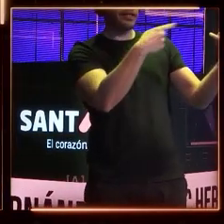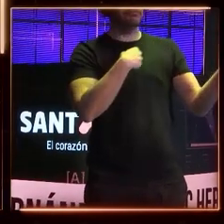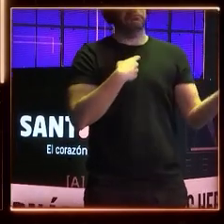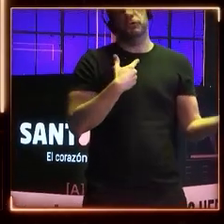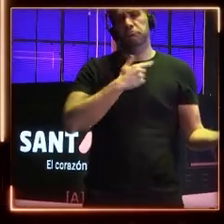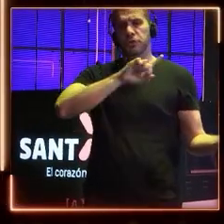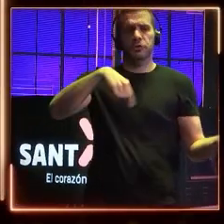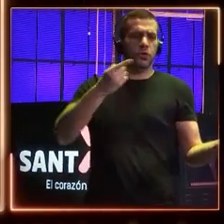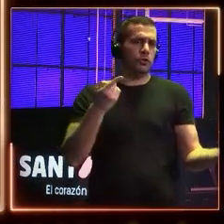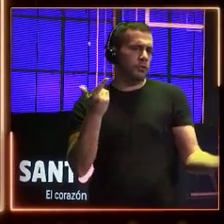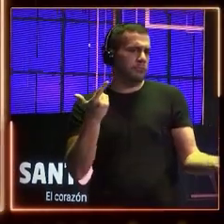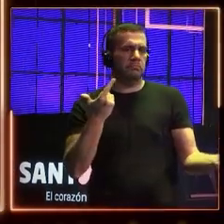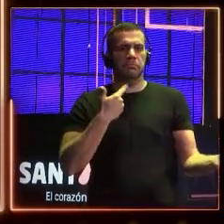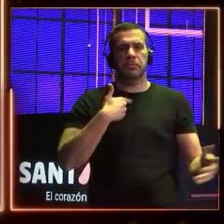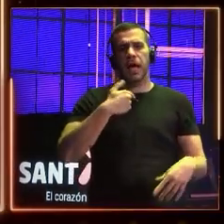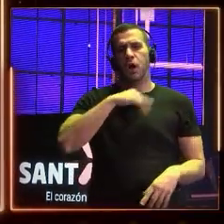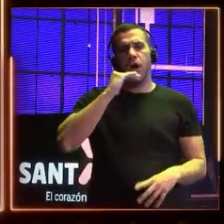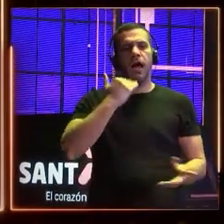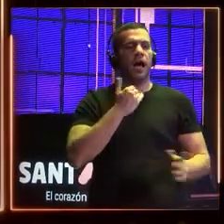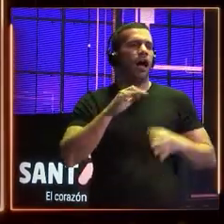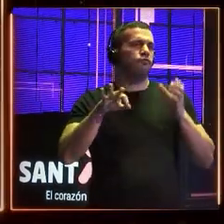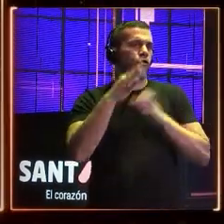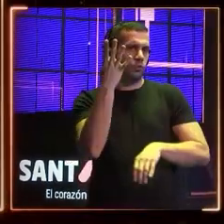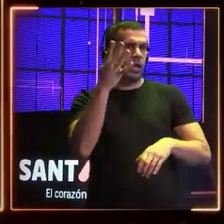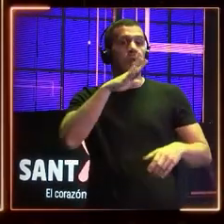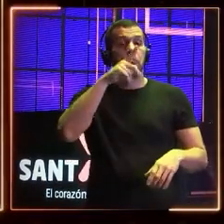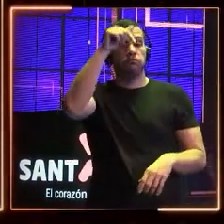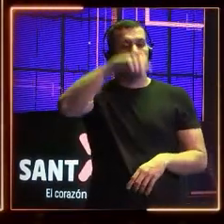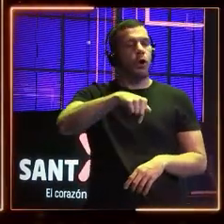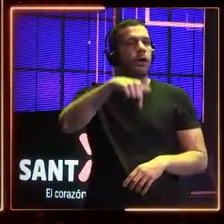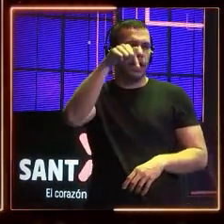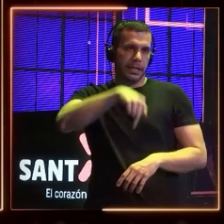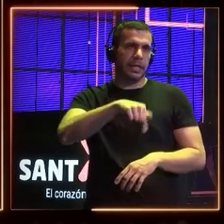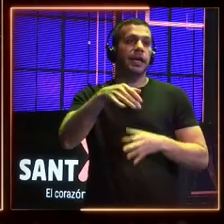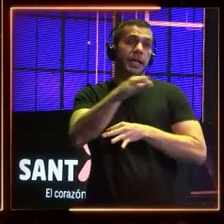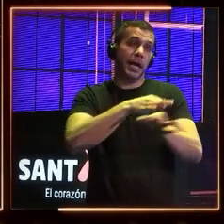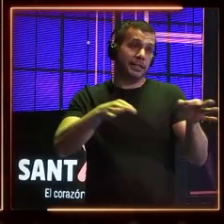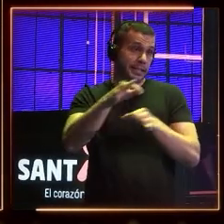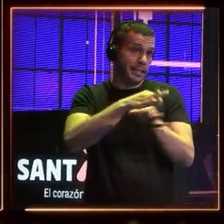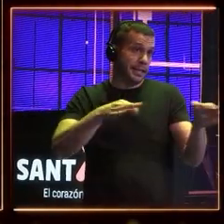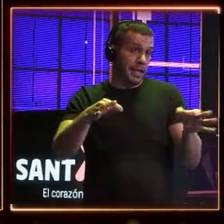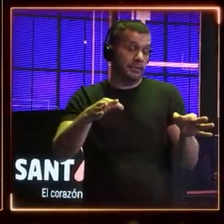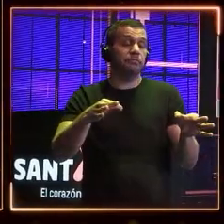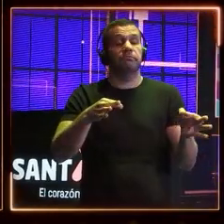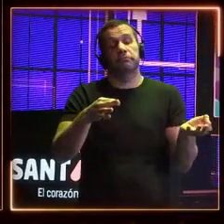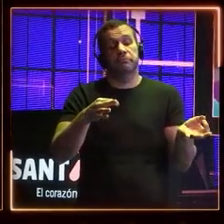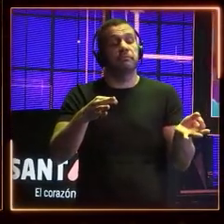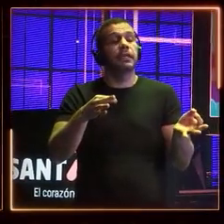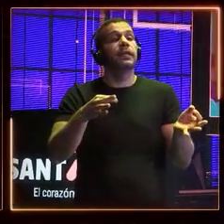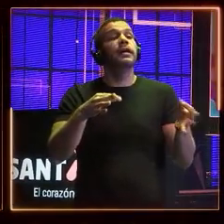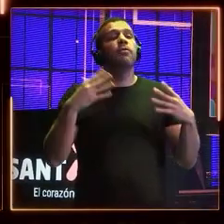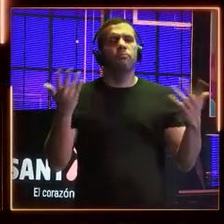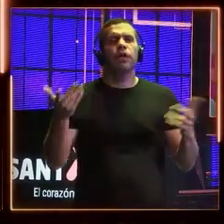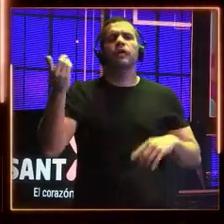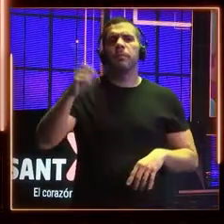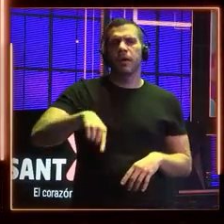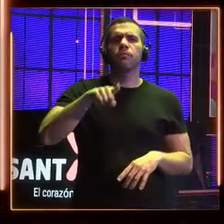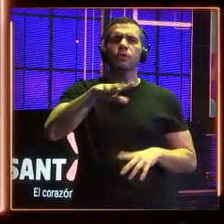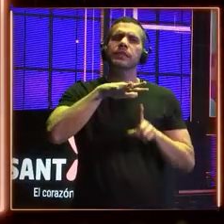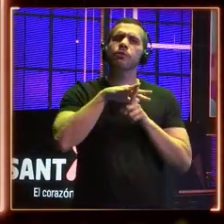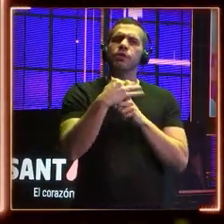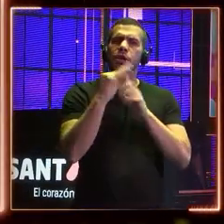Afortunados somos Afortunados sin duda por estar hoy aquí en nuestras queridas Islas afortunadas pero lo somos también por el momento tan